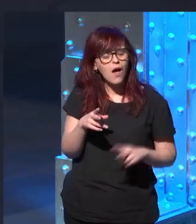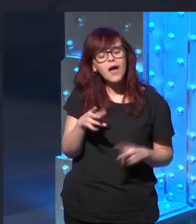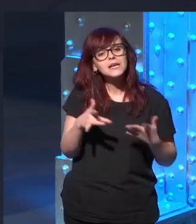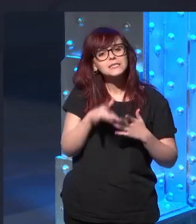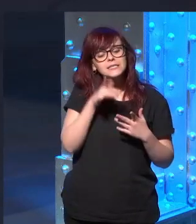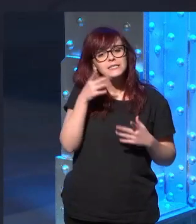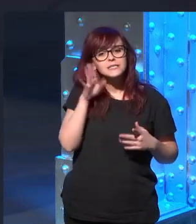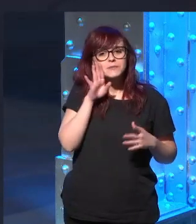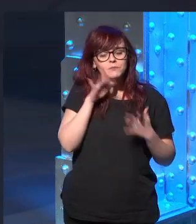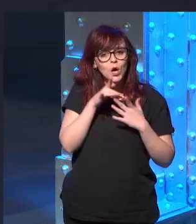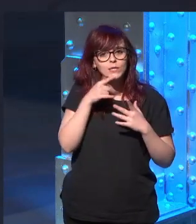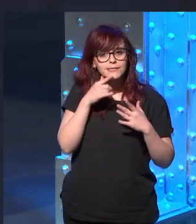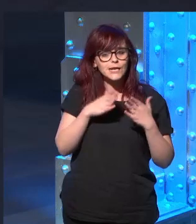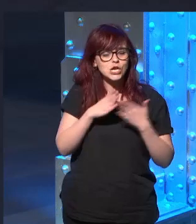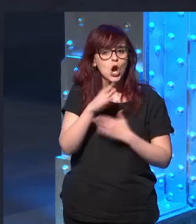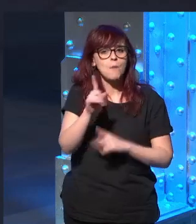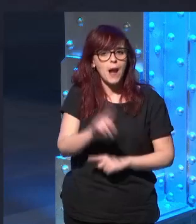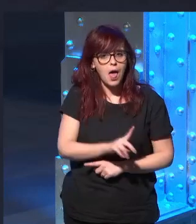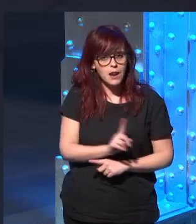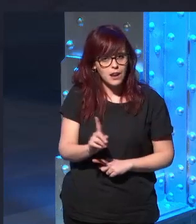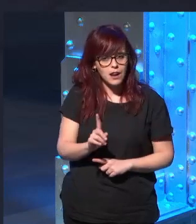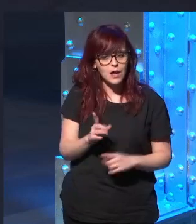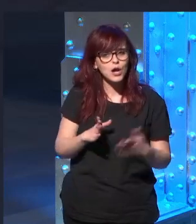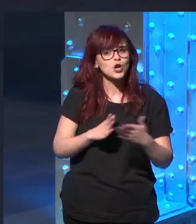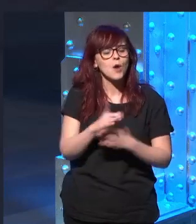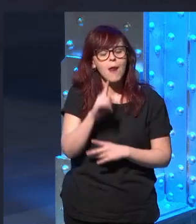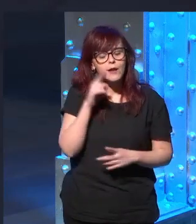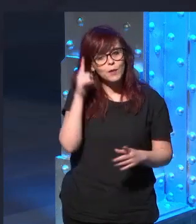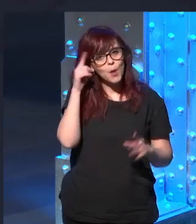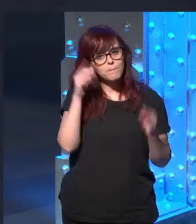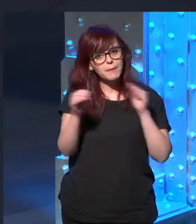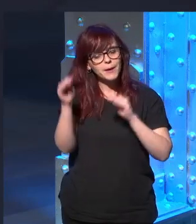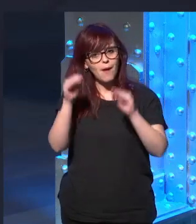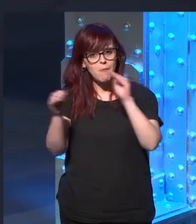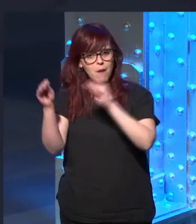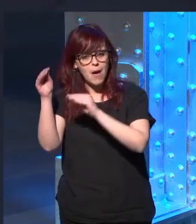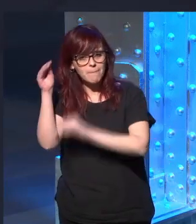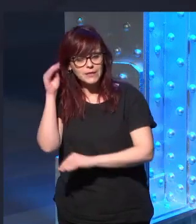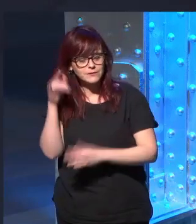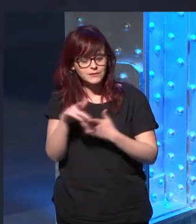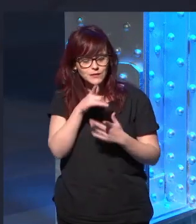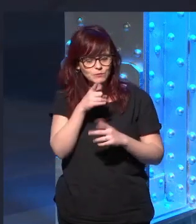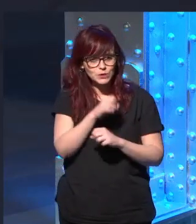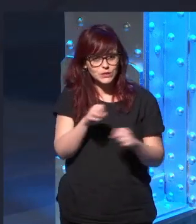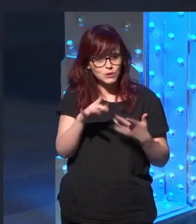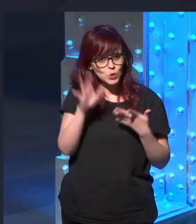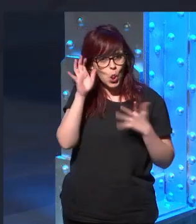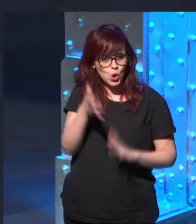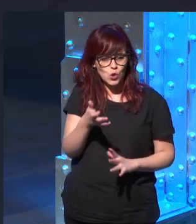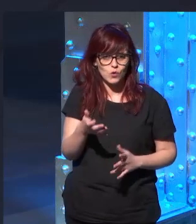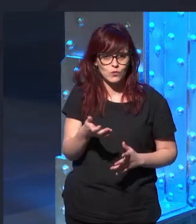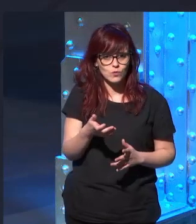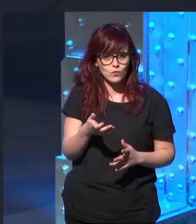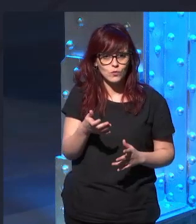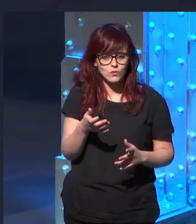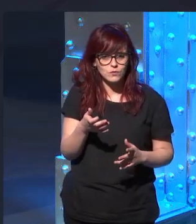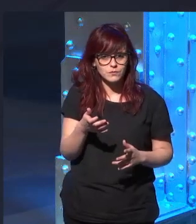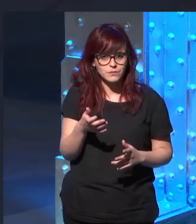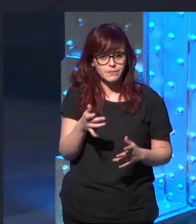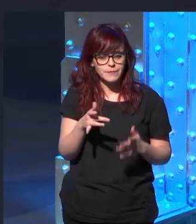Y luego es no parar, nunca es no parar, la cabeza no puede parar ni un segundo. Es un poco loco. Sí. Y si no